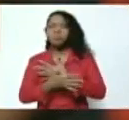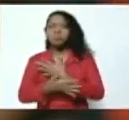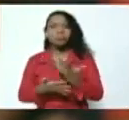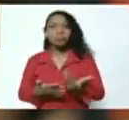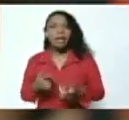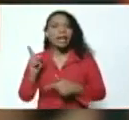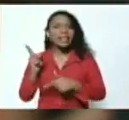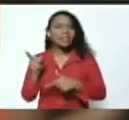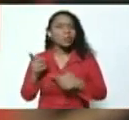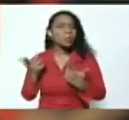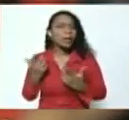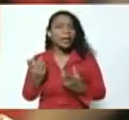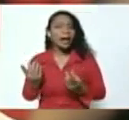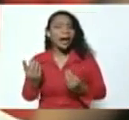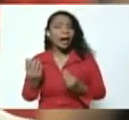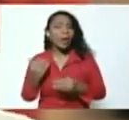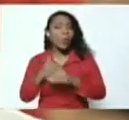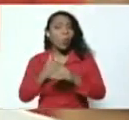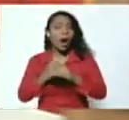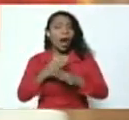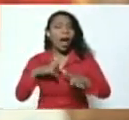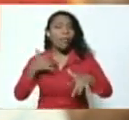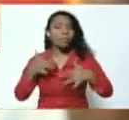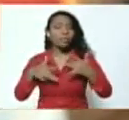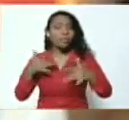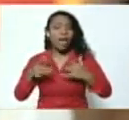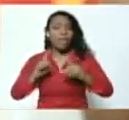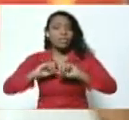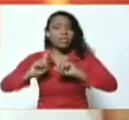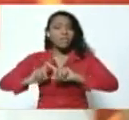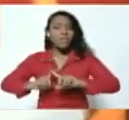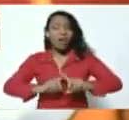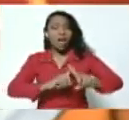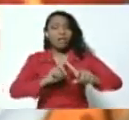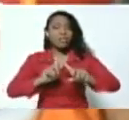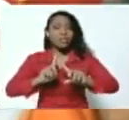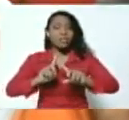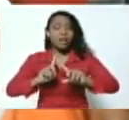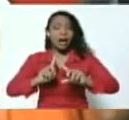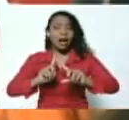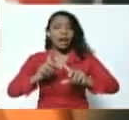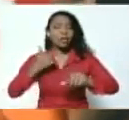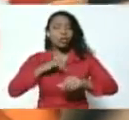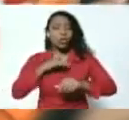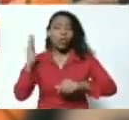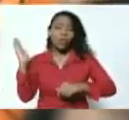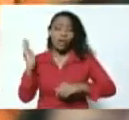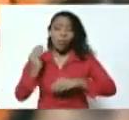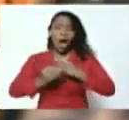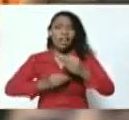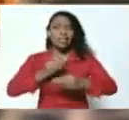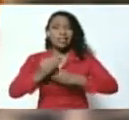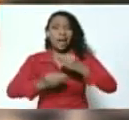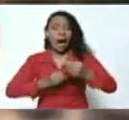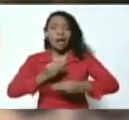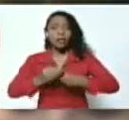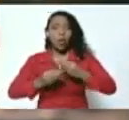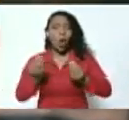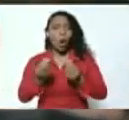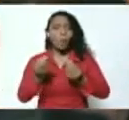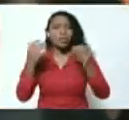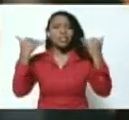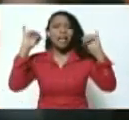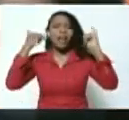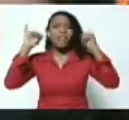de las actividades de diverso tipo que venimos realizando como